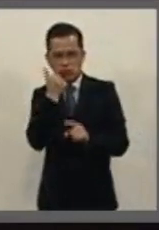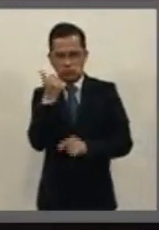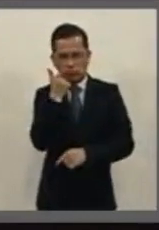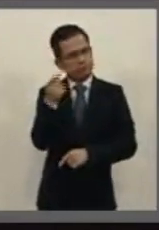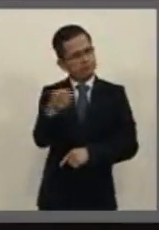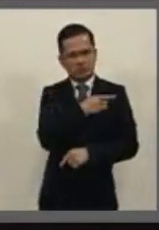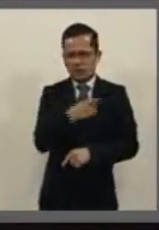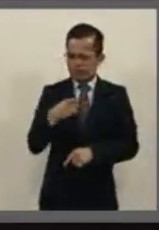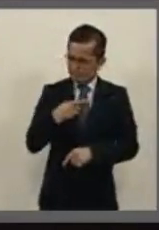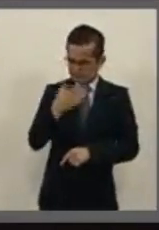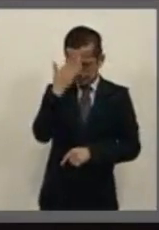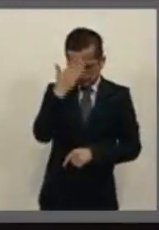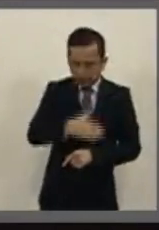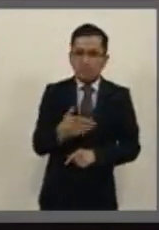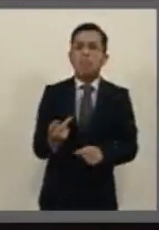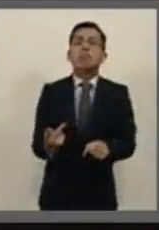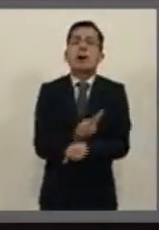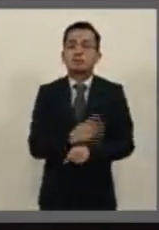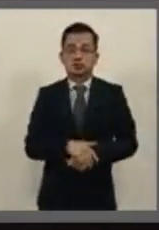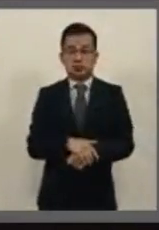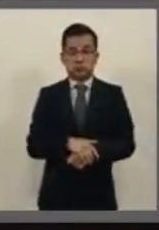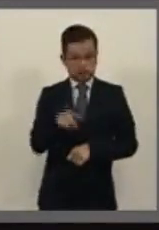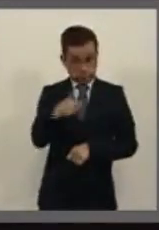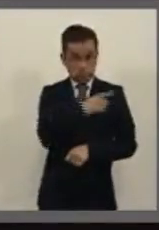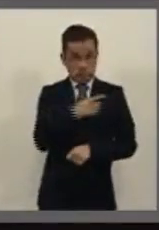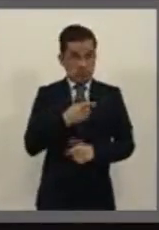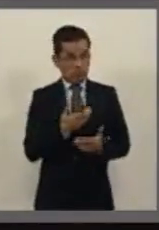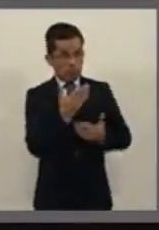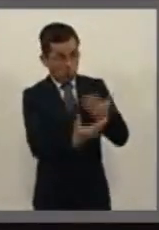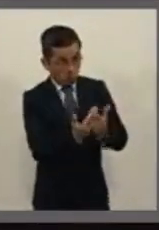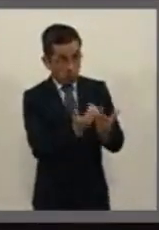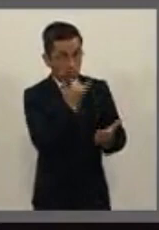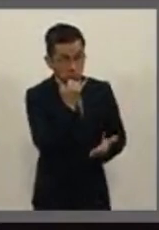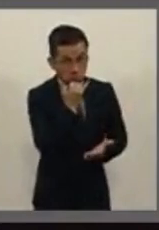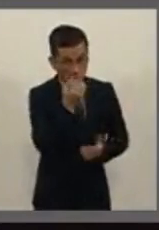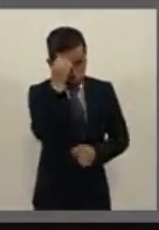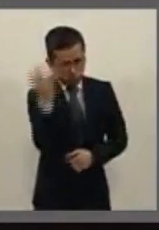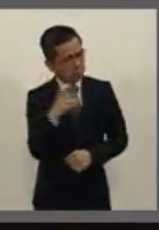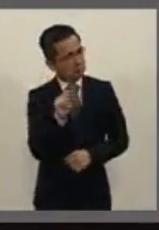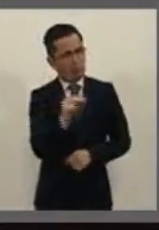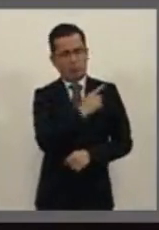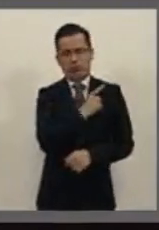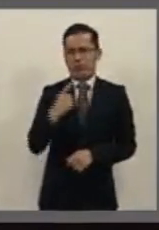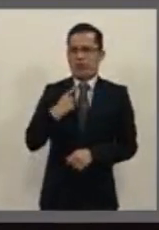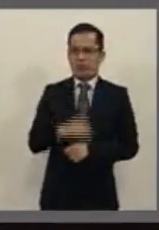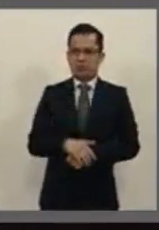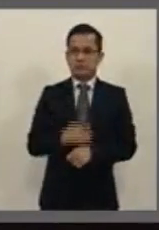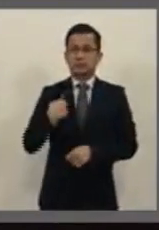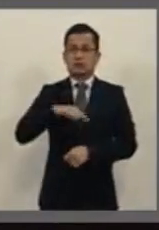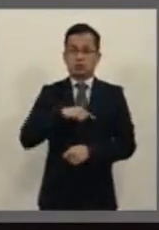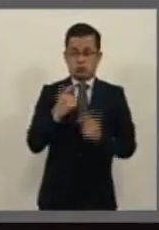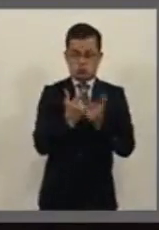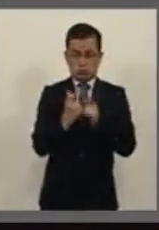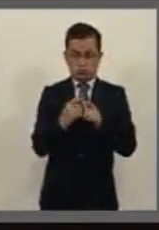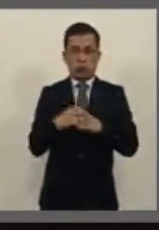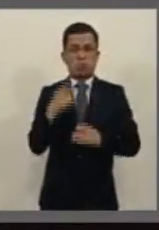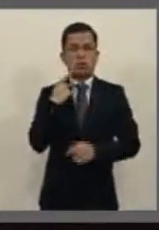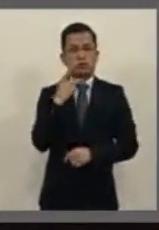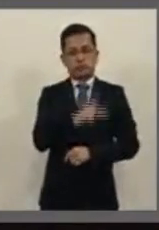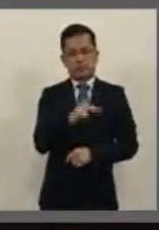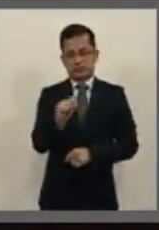no puede haber ni perdón ni olvido. Nosotros, la fracción del PT, y con eso termino,